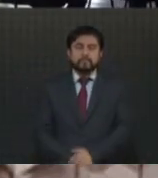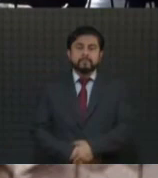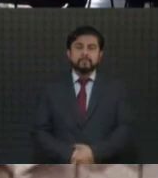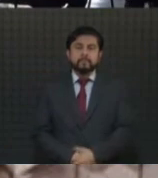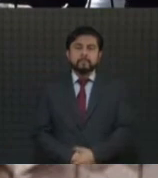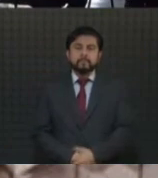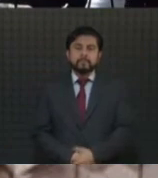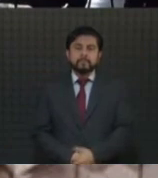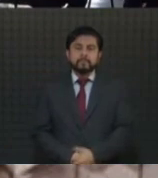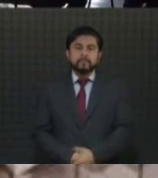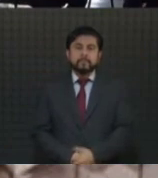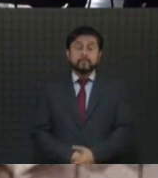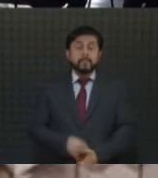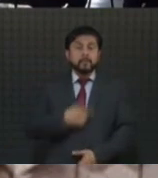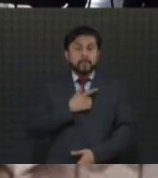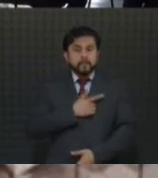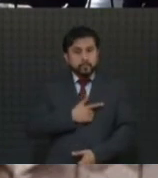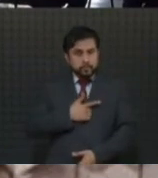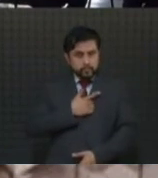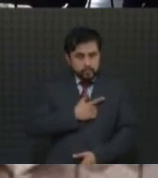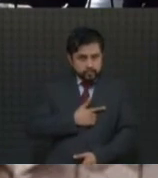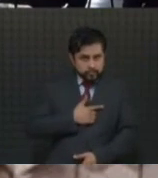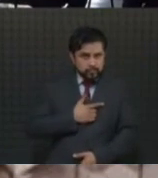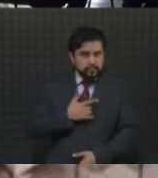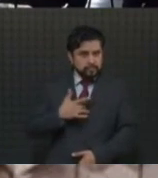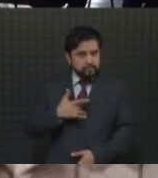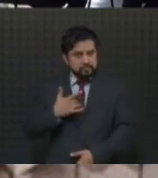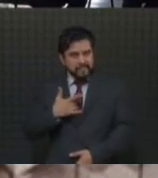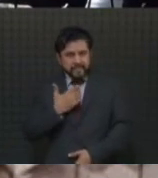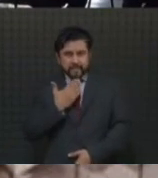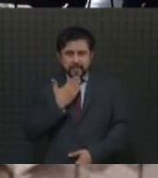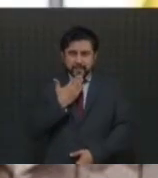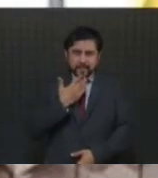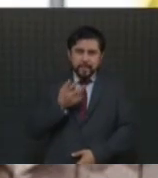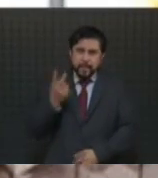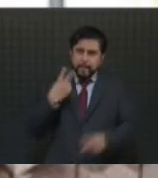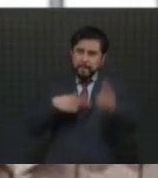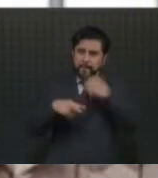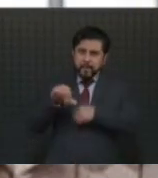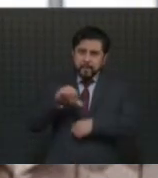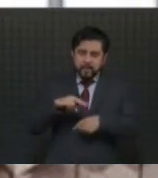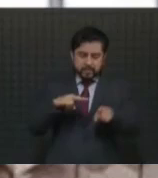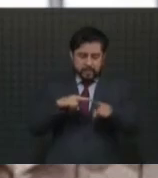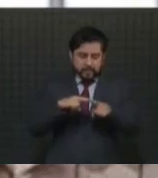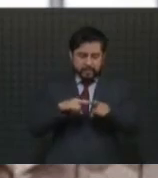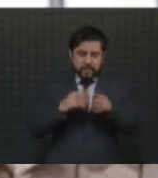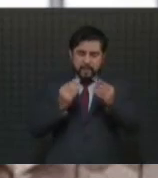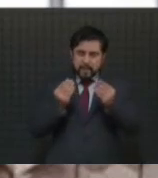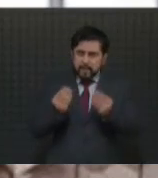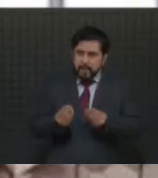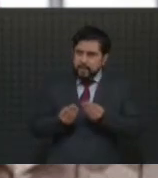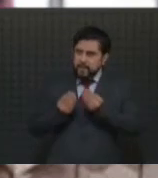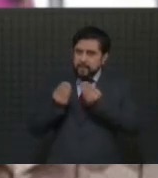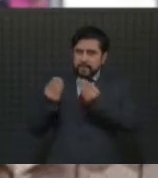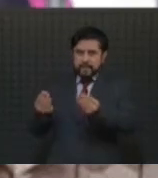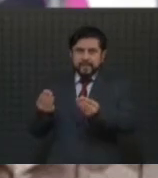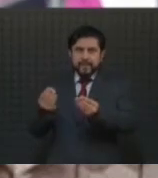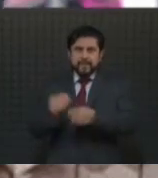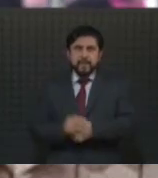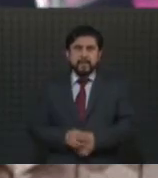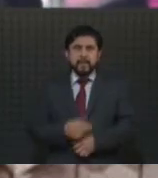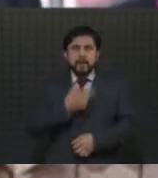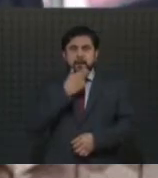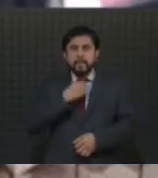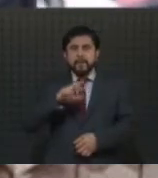Me da mucho gusto estar aquí entregando este parque. Muchas gracias a Rigoberto